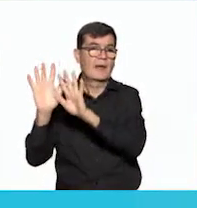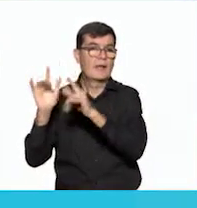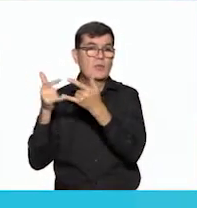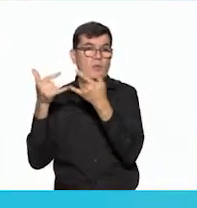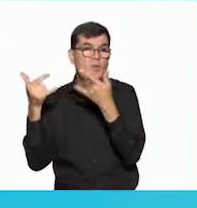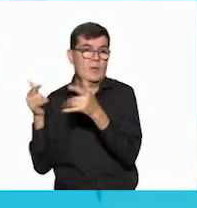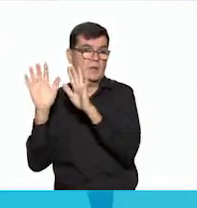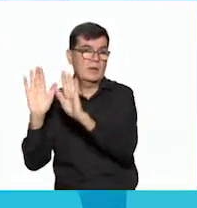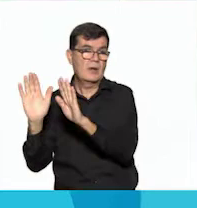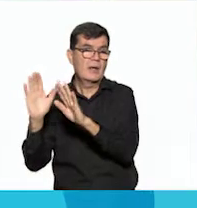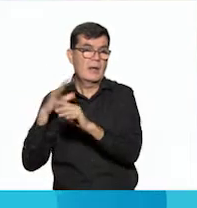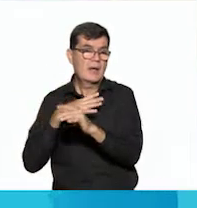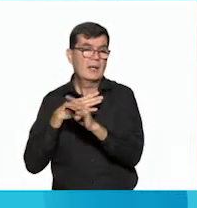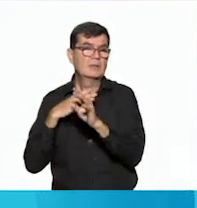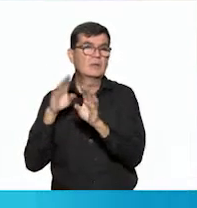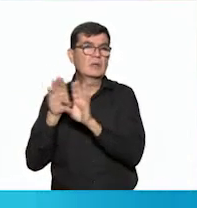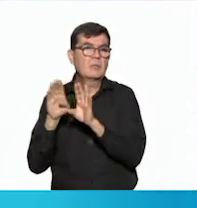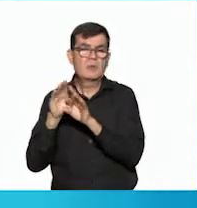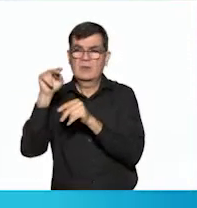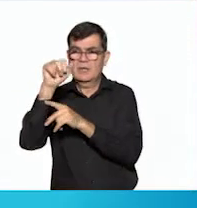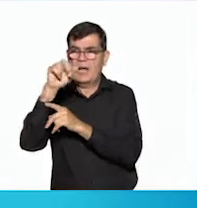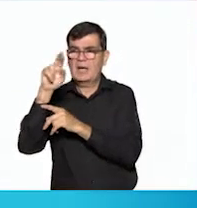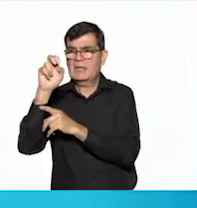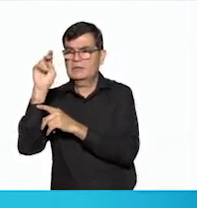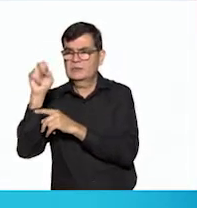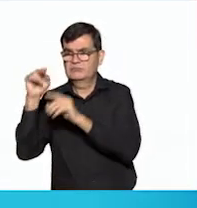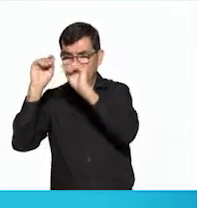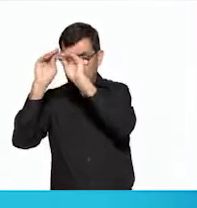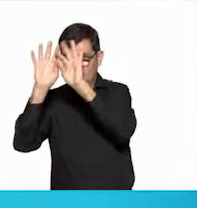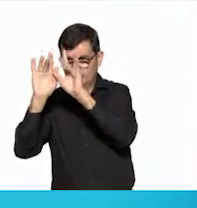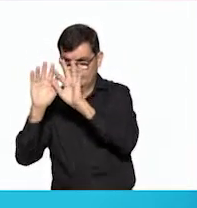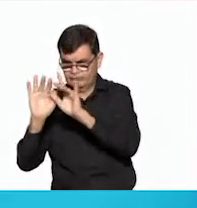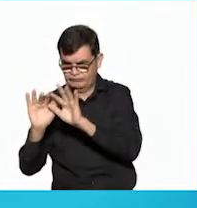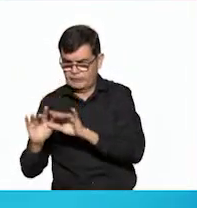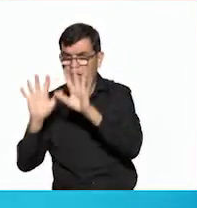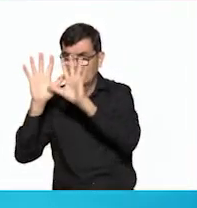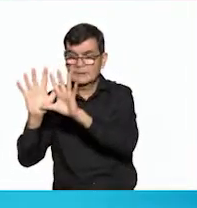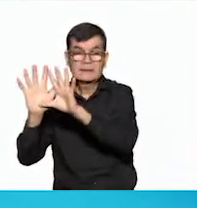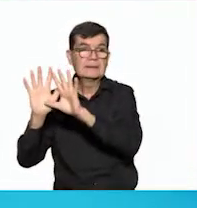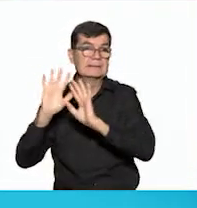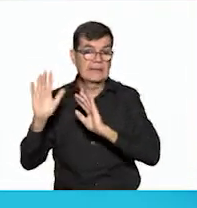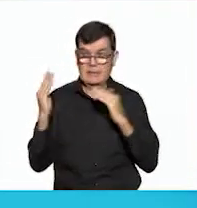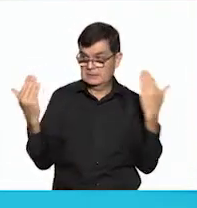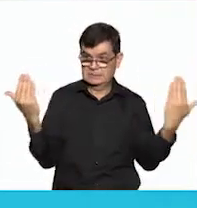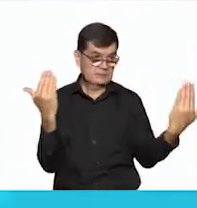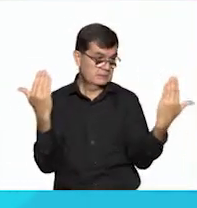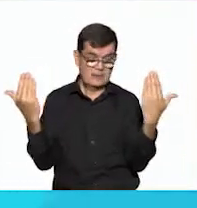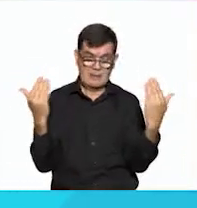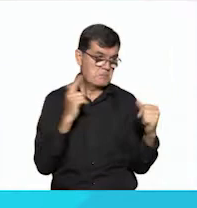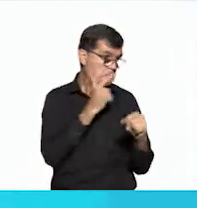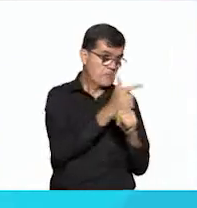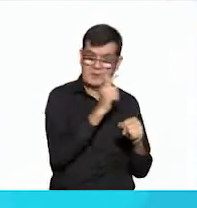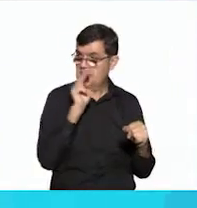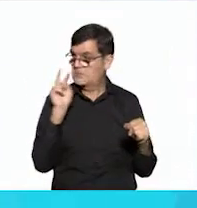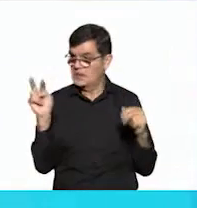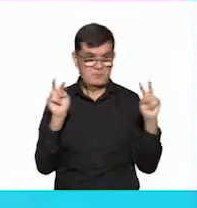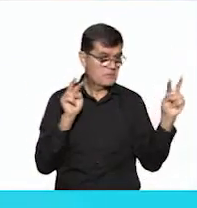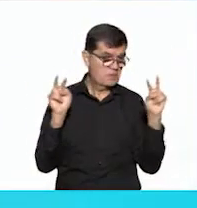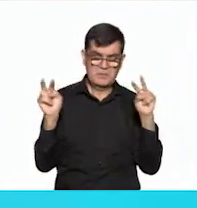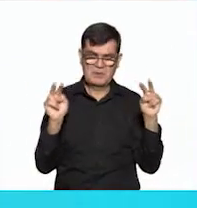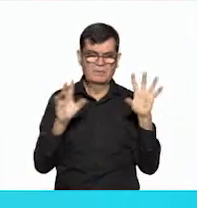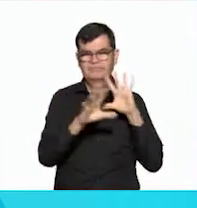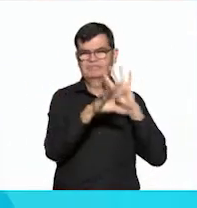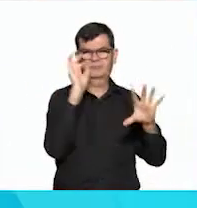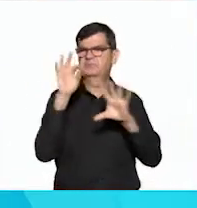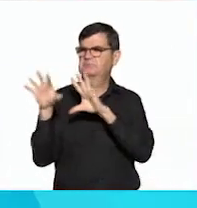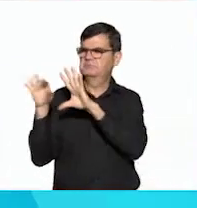se escribe como narración, es una narración. Muy bien, entonces ya lo podemos identificar de forma